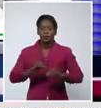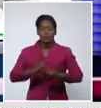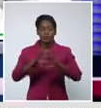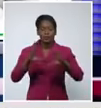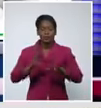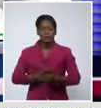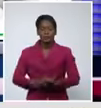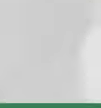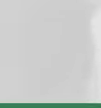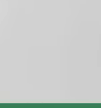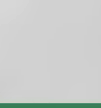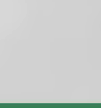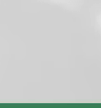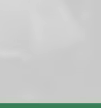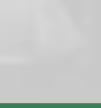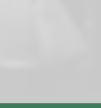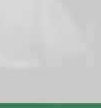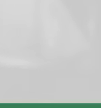días.